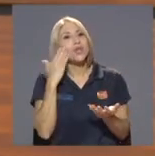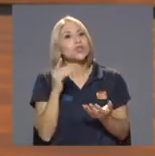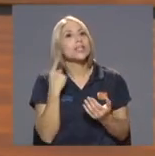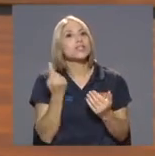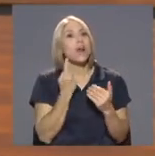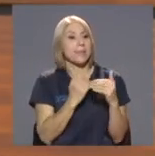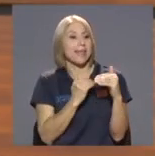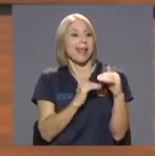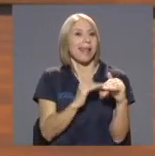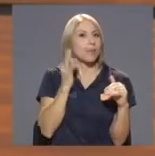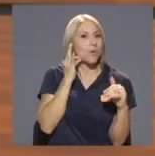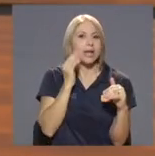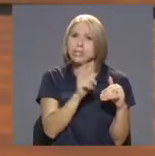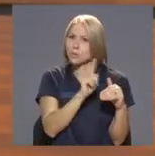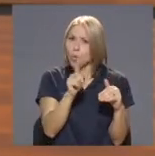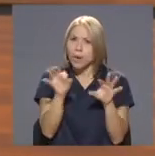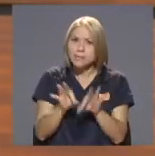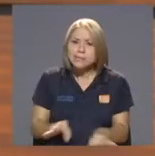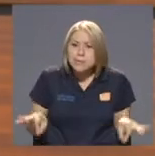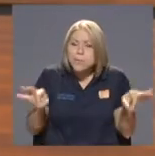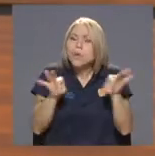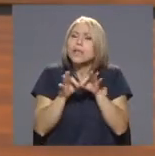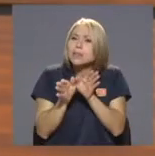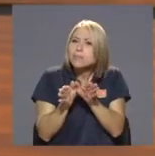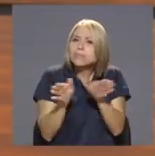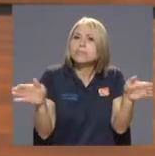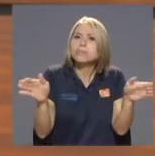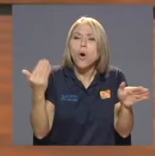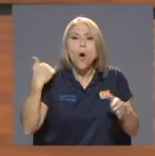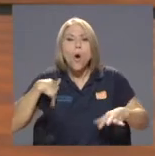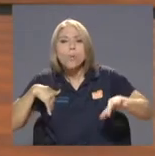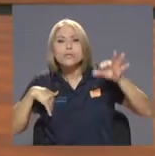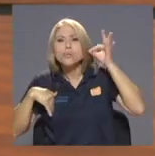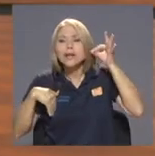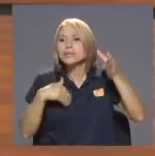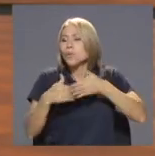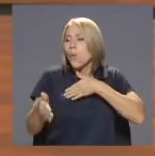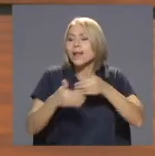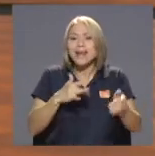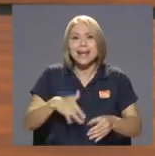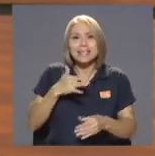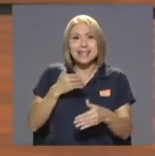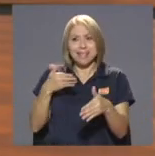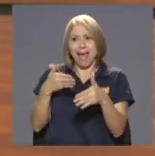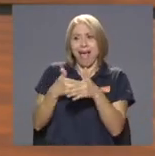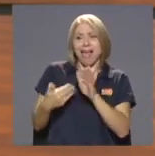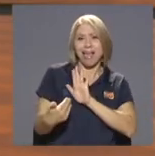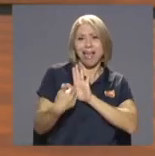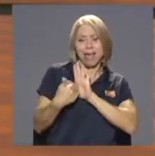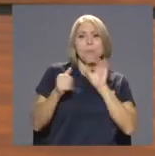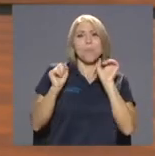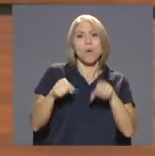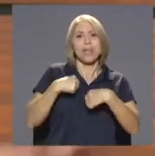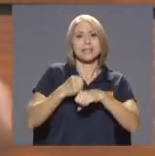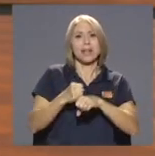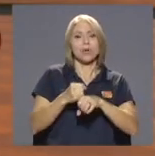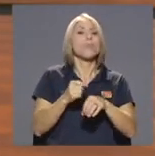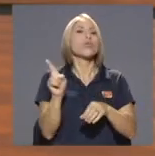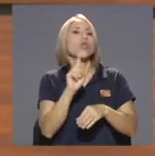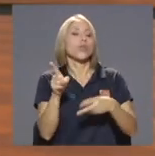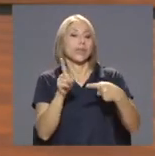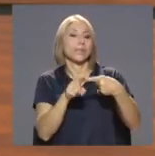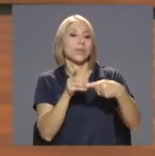caso de las mujeres. Es importante que se sepa que es abierto para hombres y mujeres. Cualquiera que se sienta acosado tiene la posibilidad de hacerlo en la oficina de género o en el